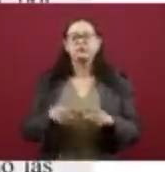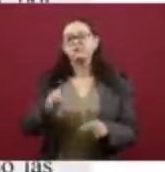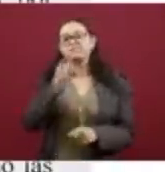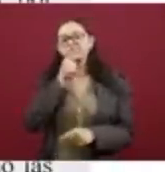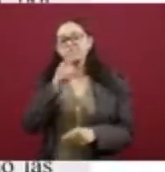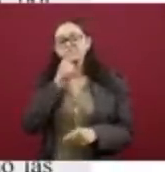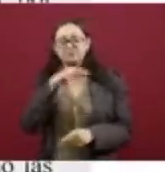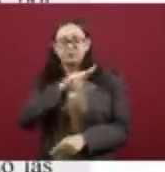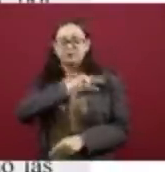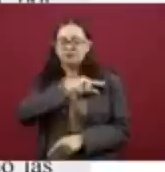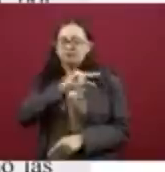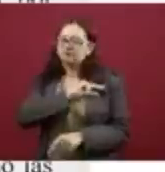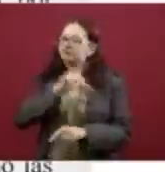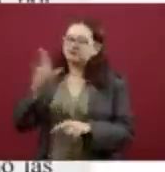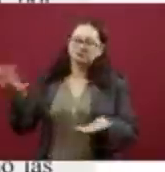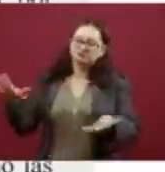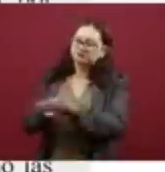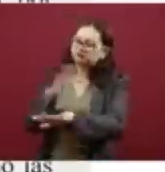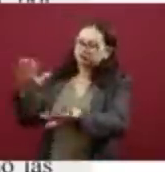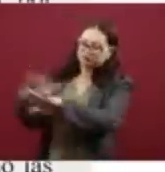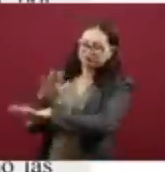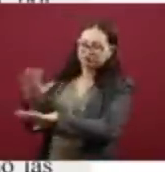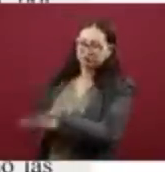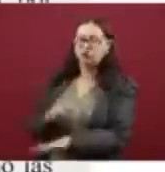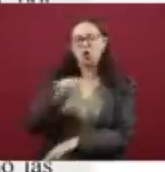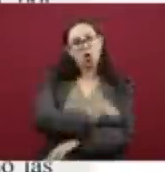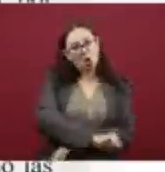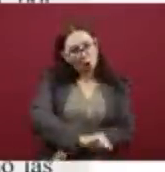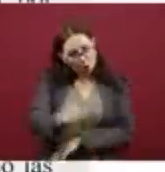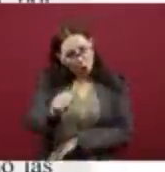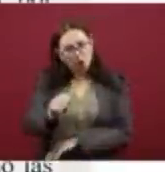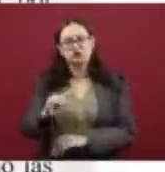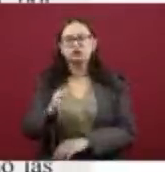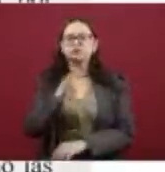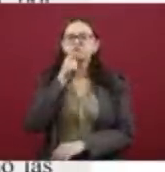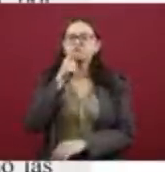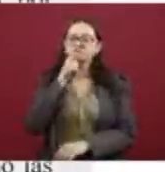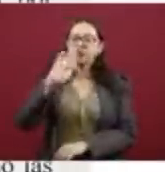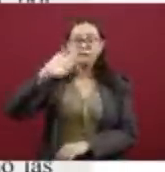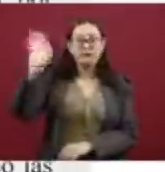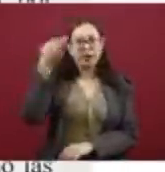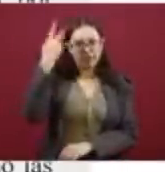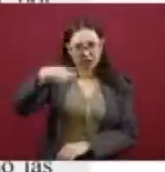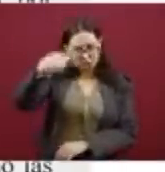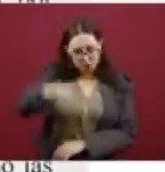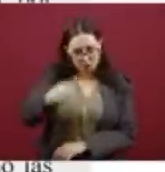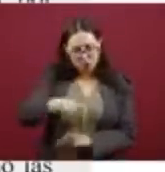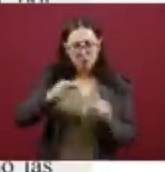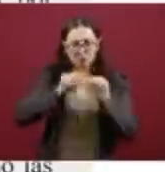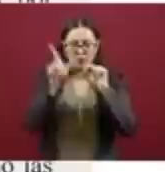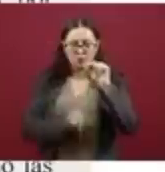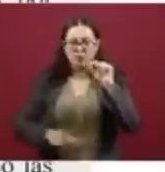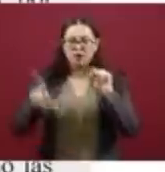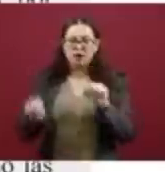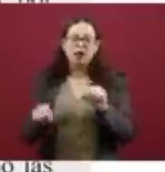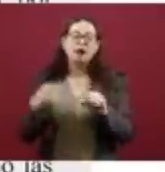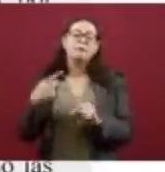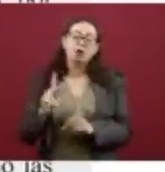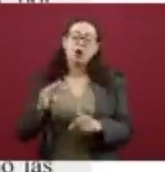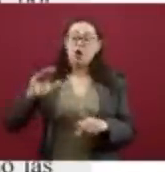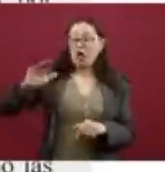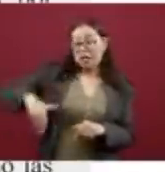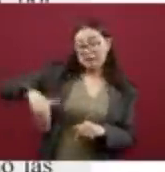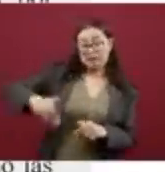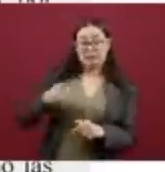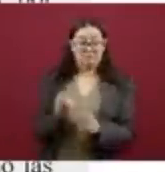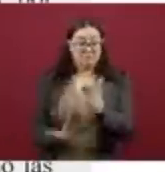privadas de los beneficiarios por escoltas capacitadas por la Policía Federal Preventiva, aunque hace unos momentos en la reunión que acabamos de terminar